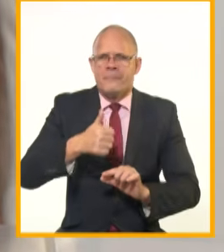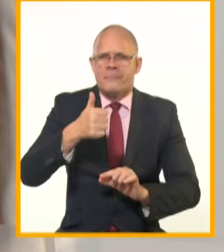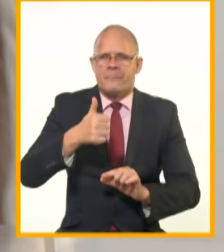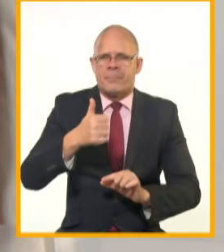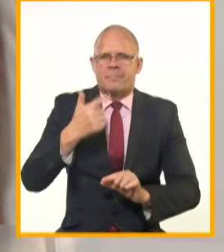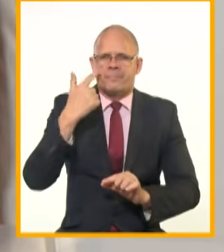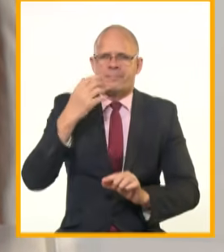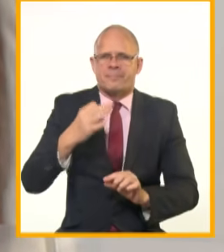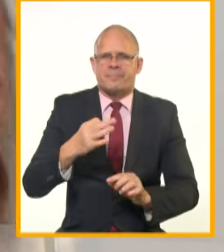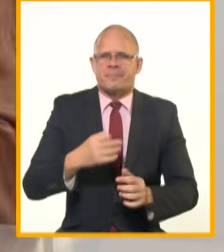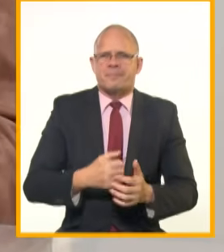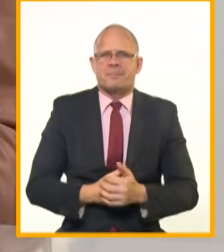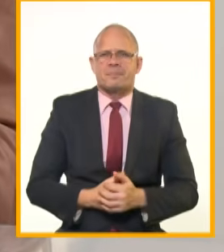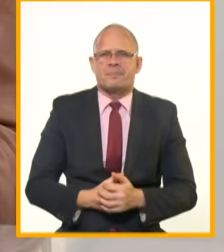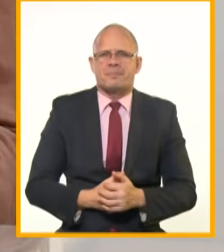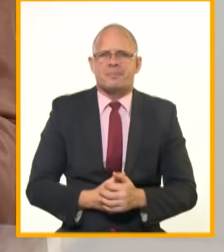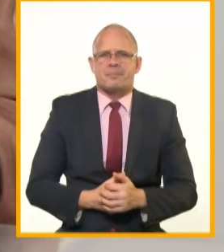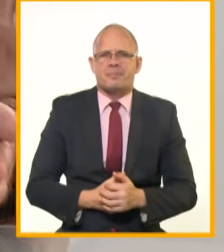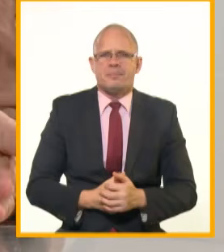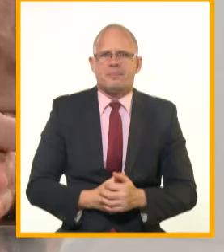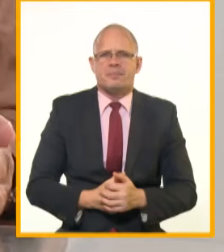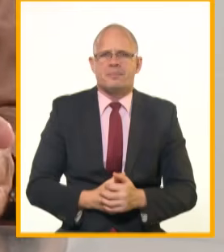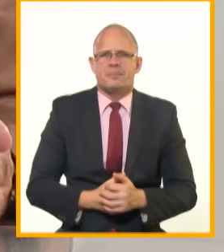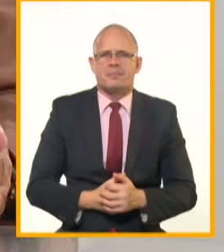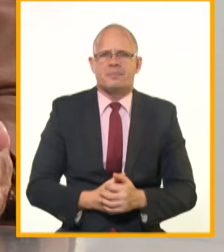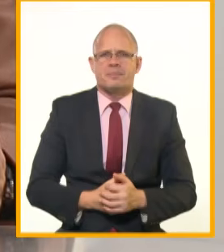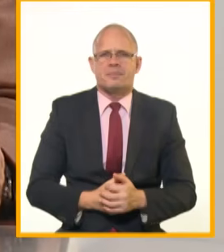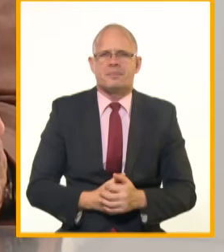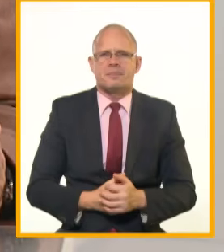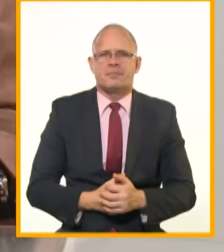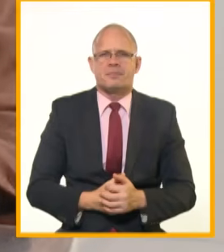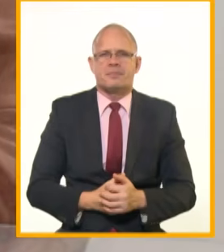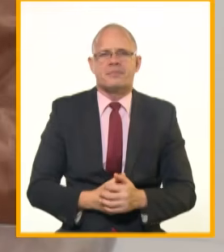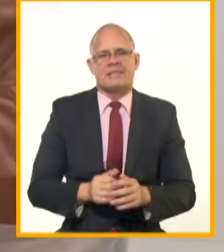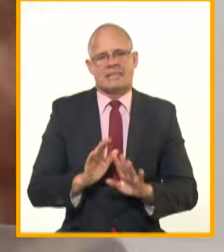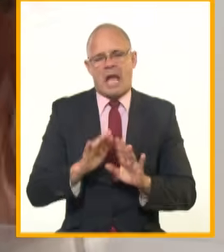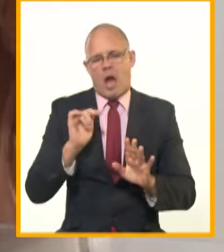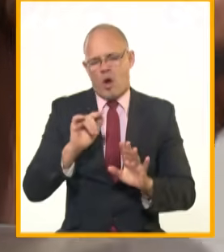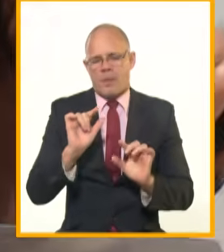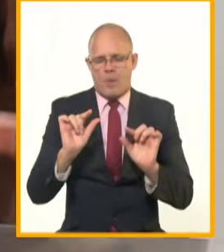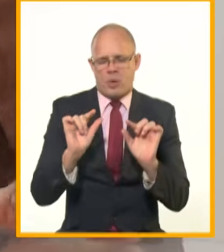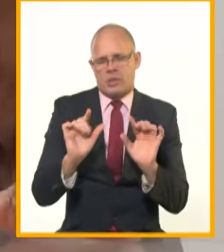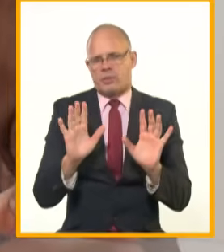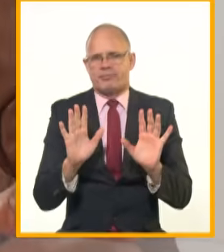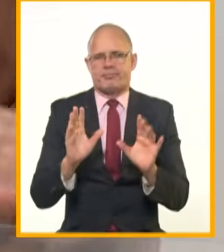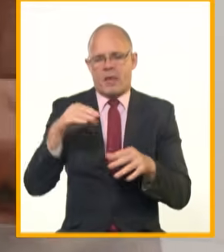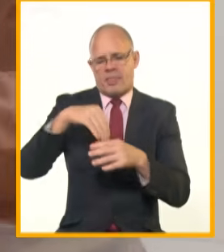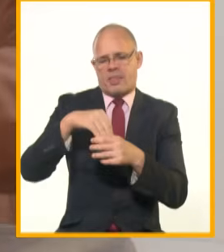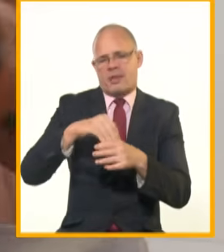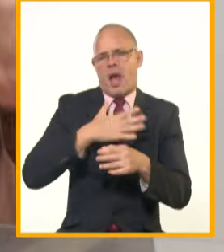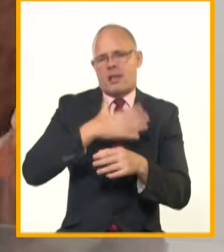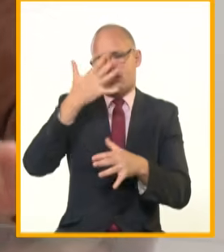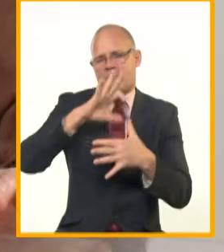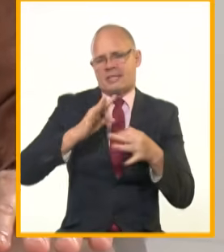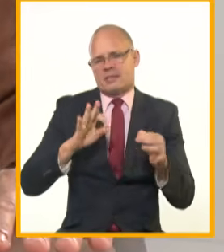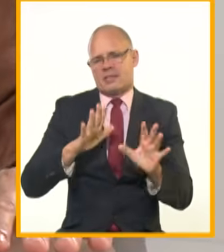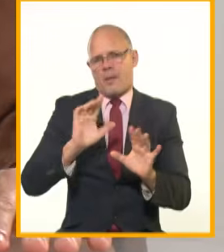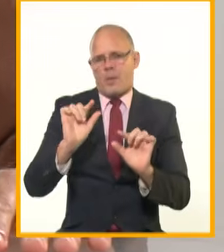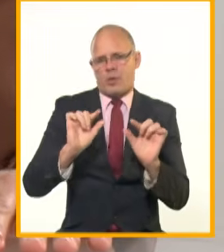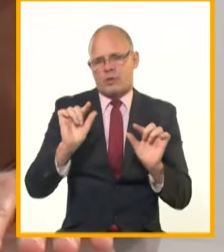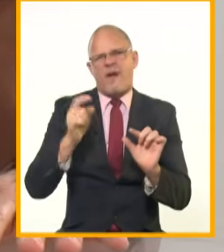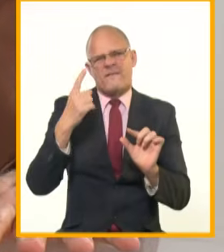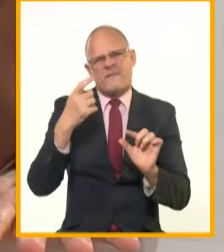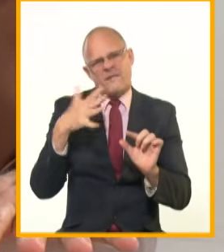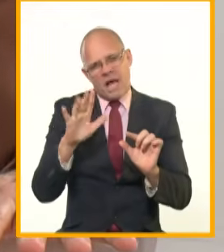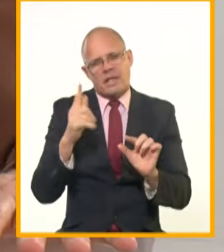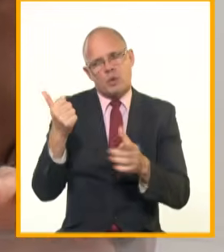infraestructura en los servicios de salud. Ya somos más independientes, aunque no totalmente. Todavía requerimos algún